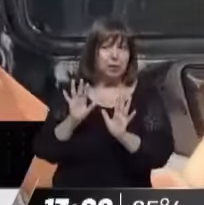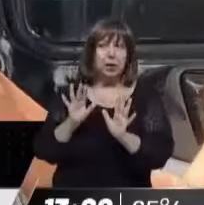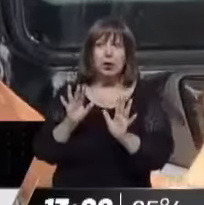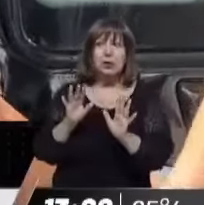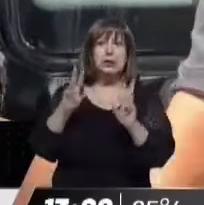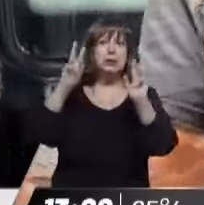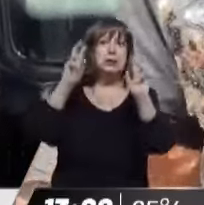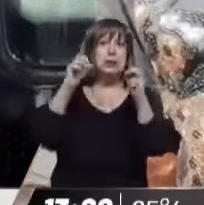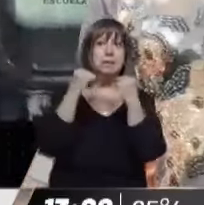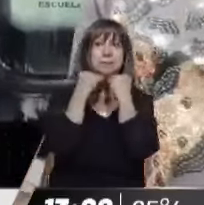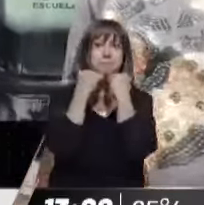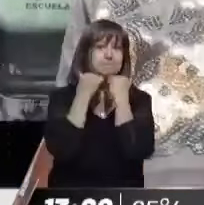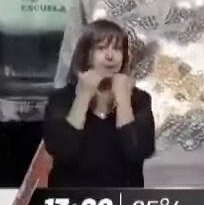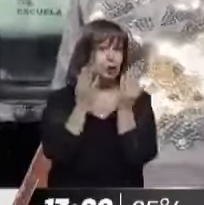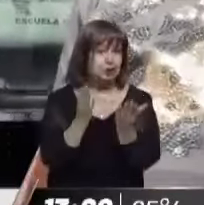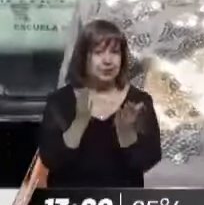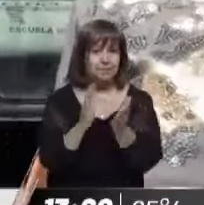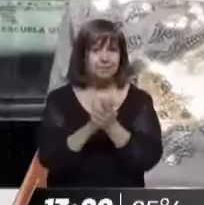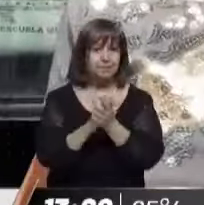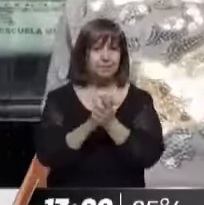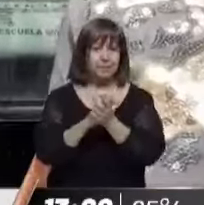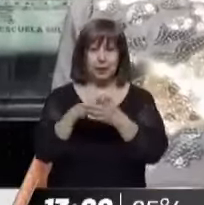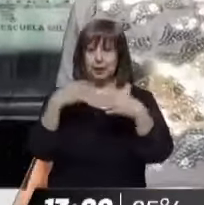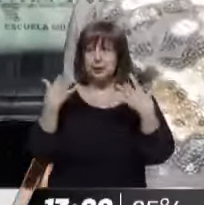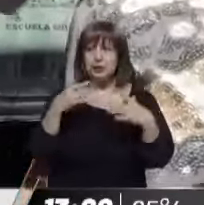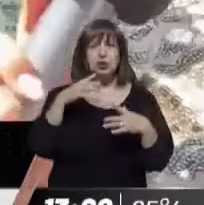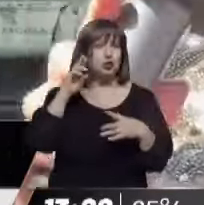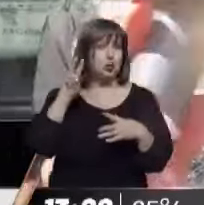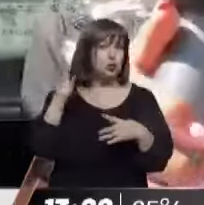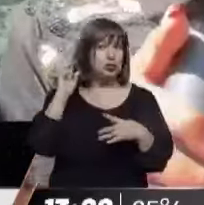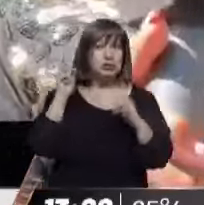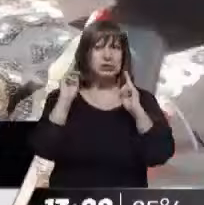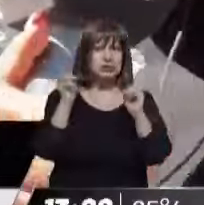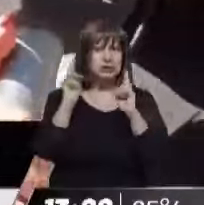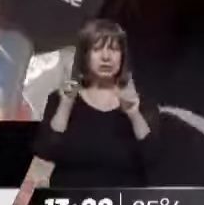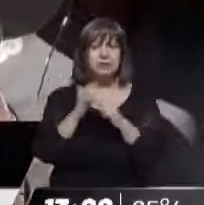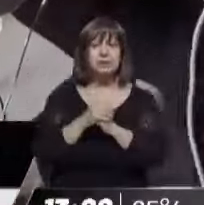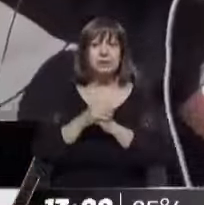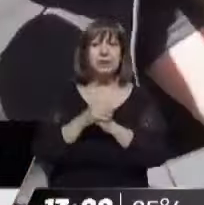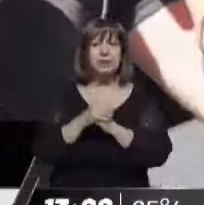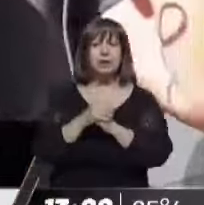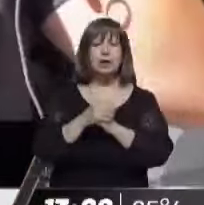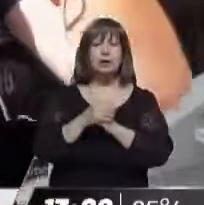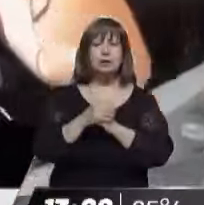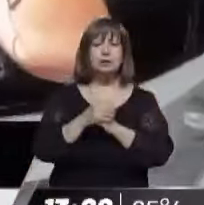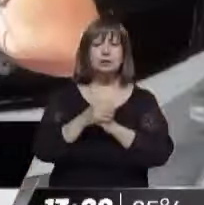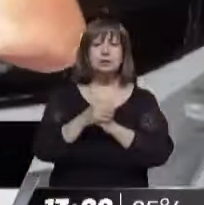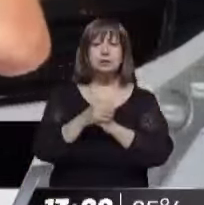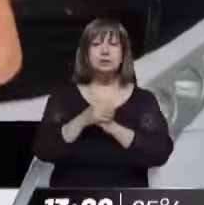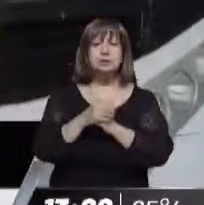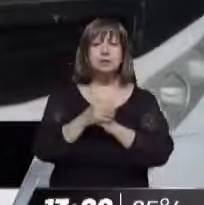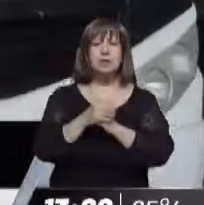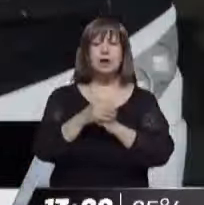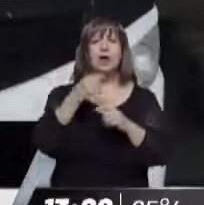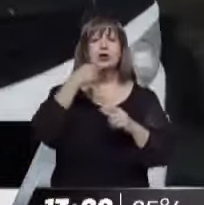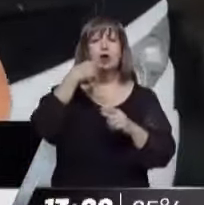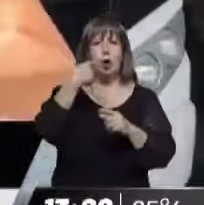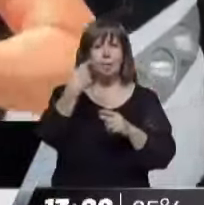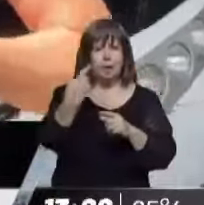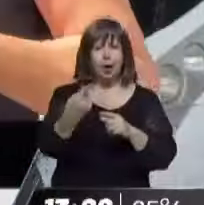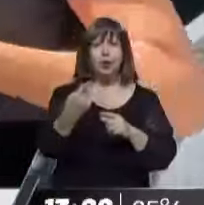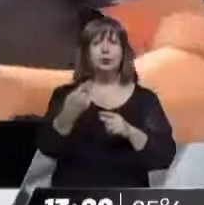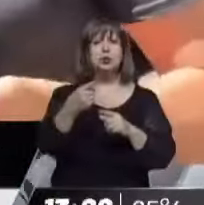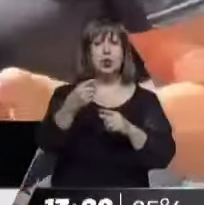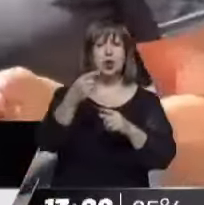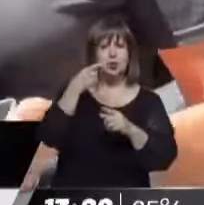verdad. ¿Mucho fue lujo, Marcela? Muy, muy rápido, sí. Autos, ¿cómo, Sergio? Mucho lujo, autos, camionetas, mostraban lo que tenían. Ah, si veías